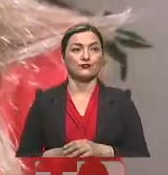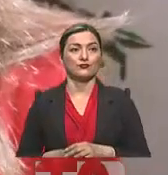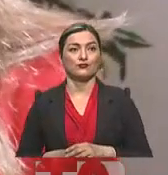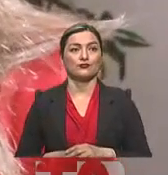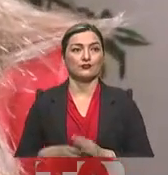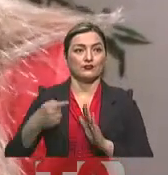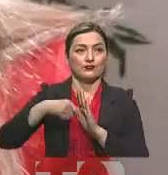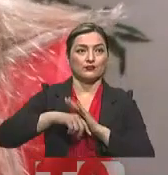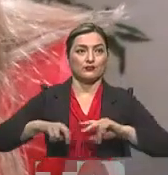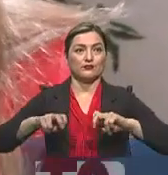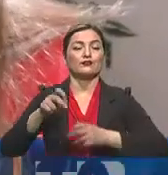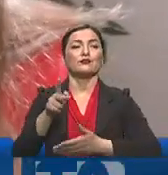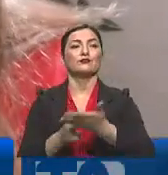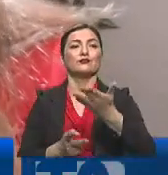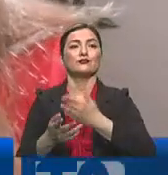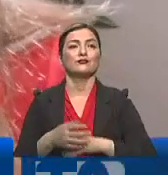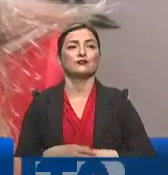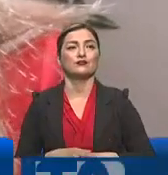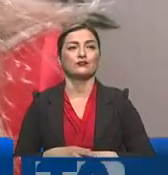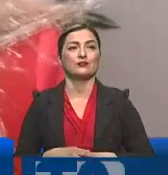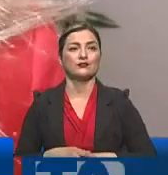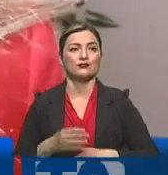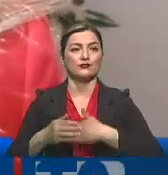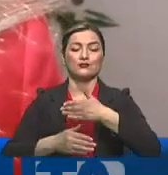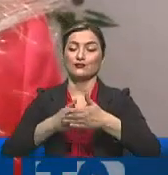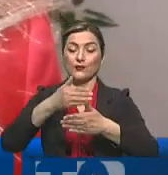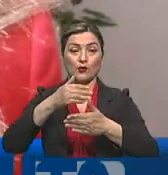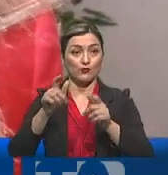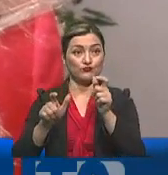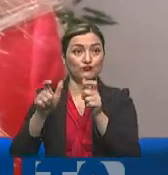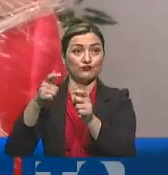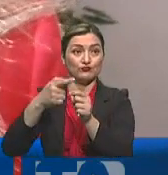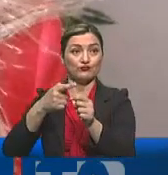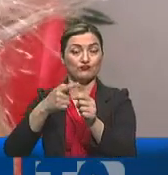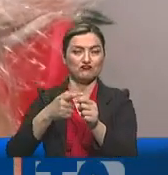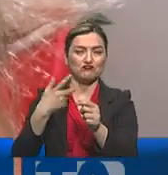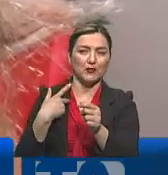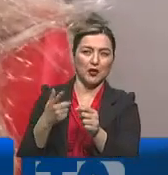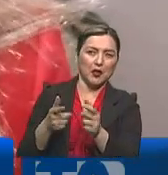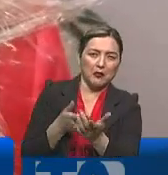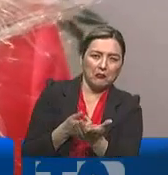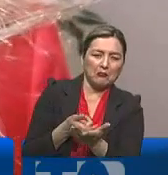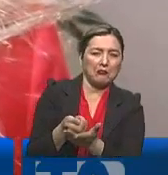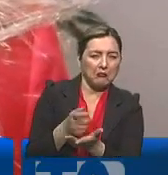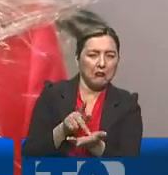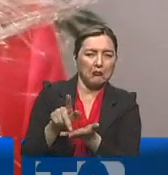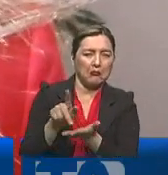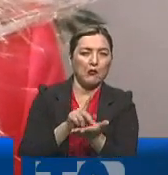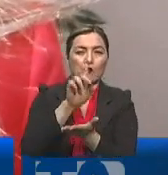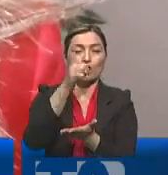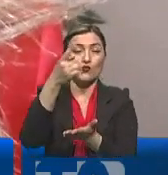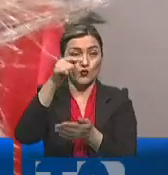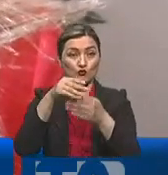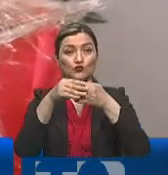auditar qué es lo que ha pasado con un proceso que ha costado a la ciudad de Quito alrededor de aproximadamente $1 millón,